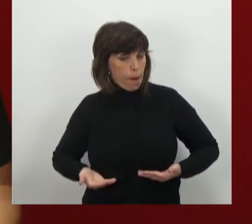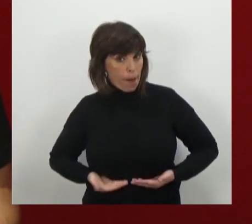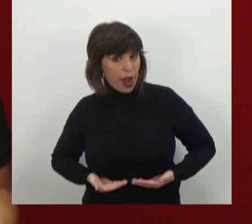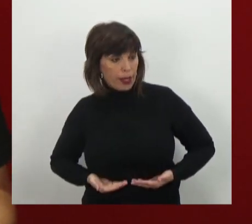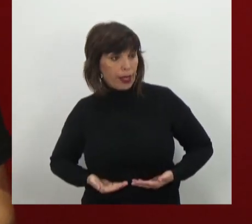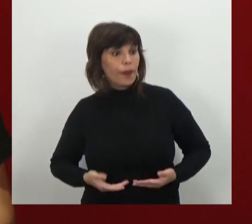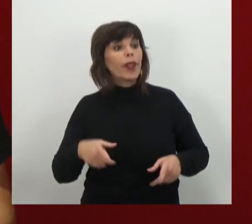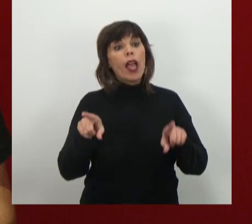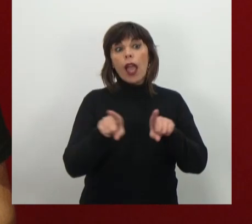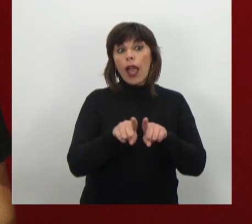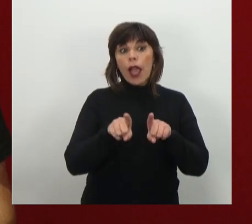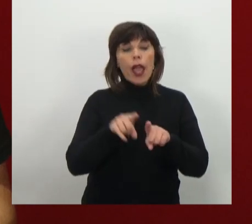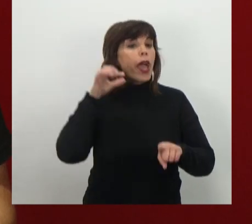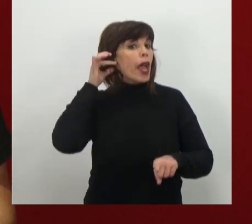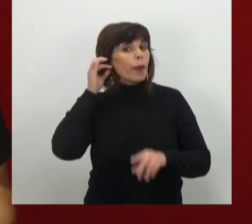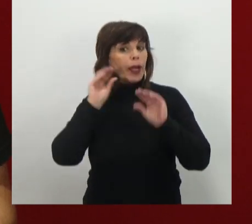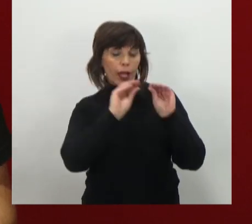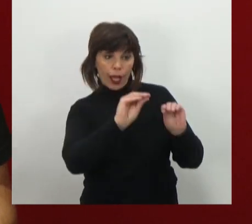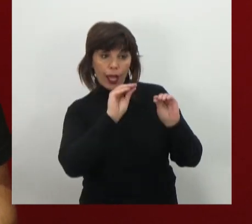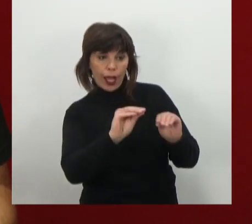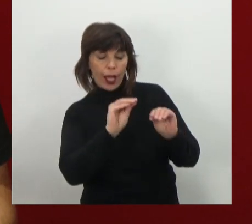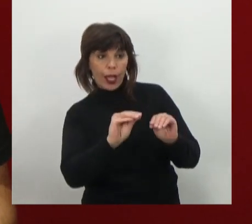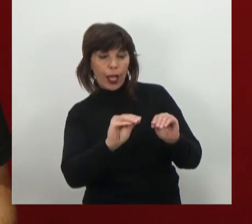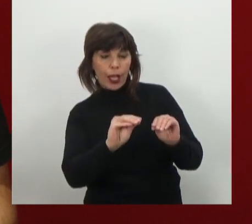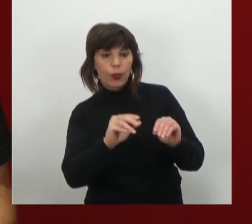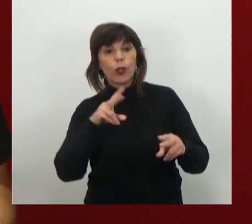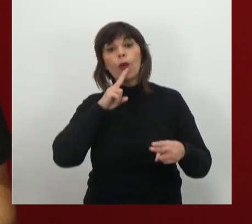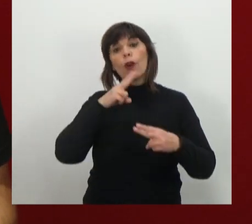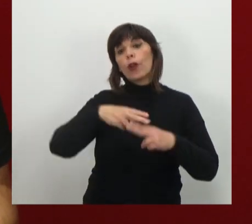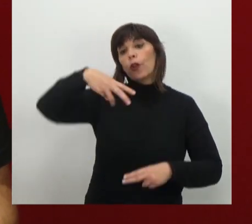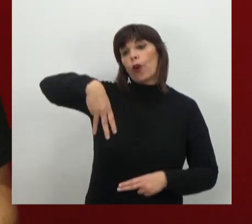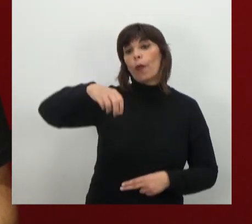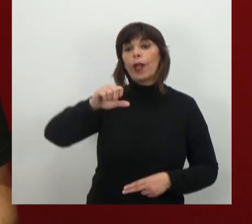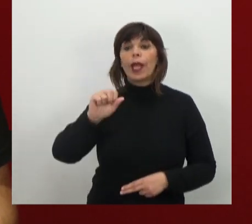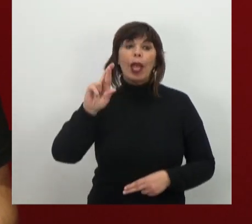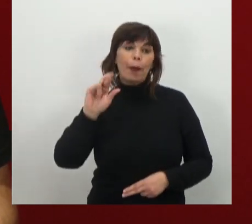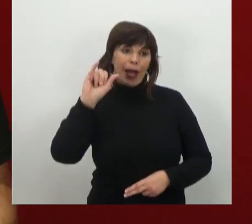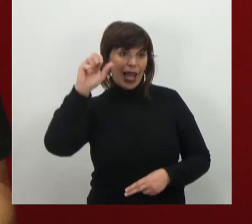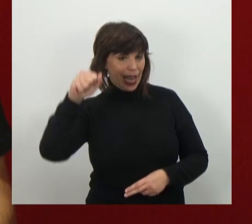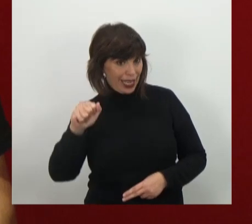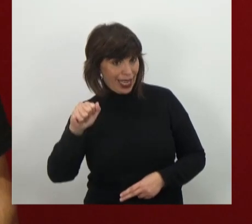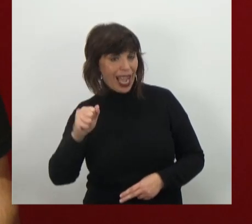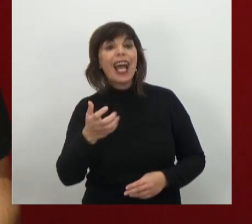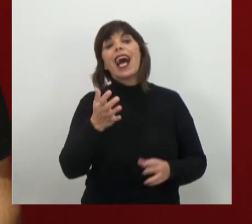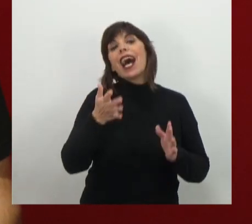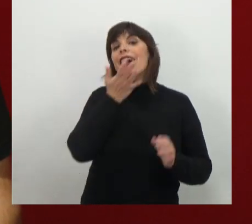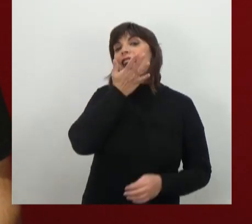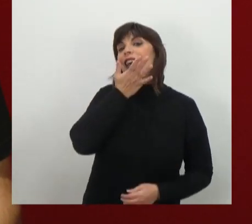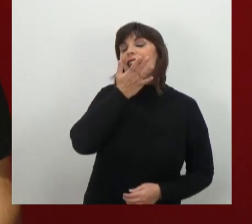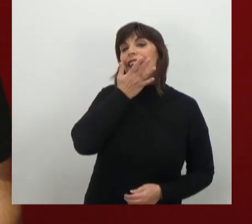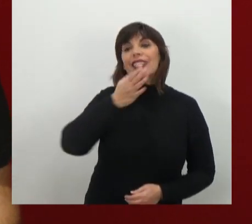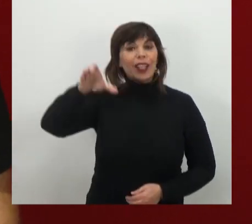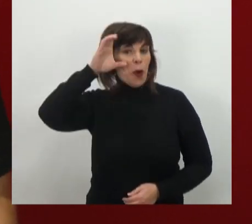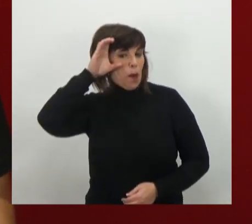cual sentándose a los pies de Jesús oía su palabra. Pero Marta